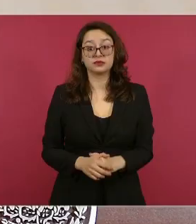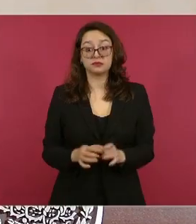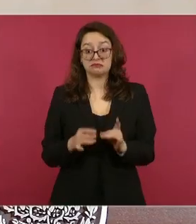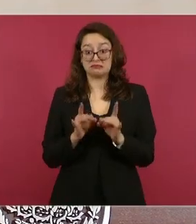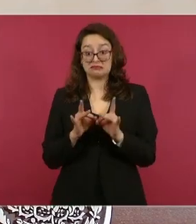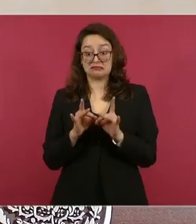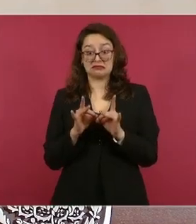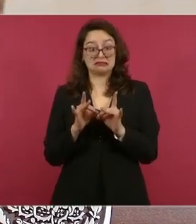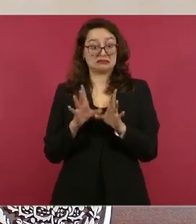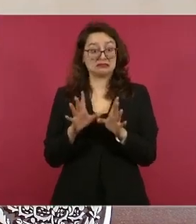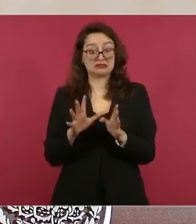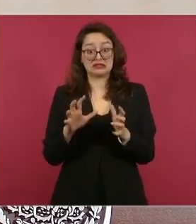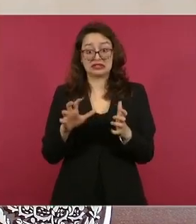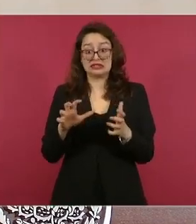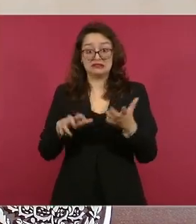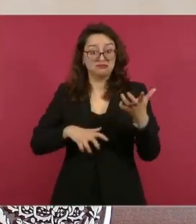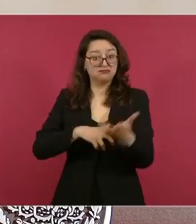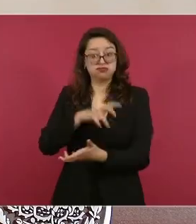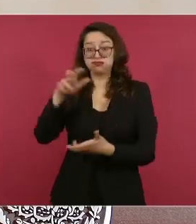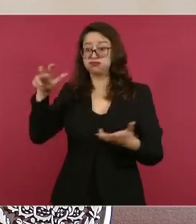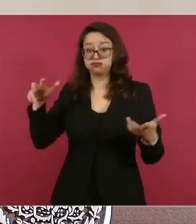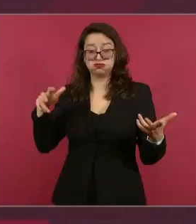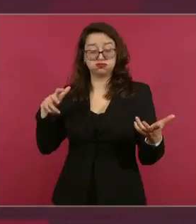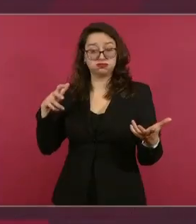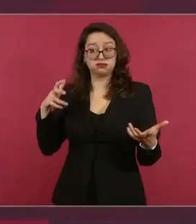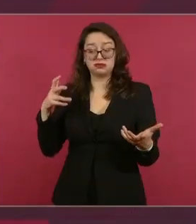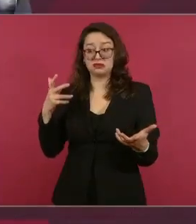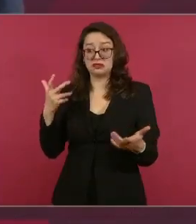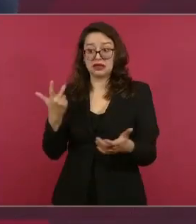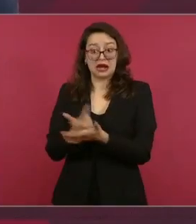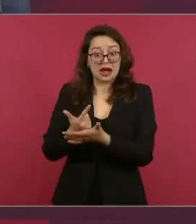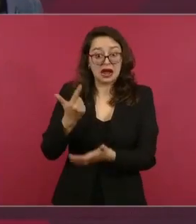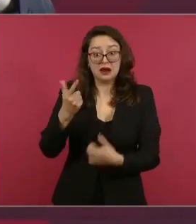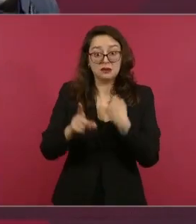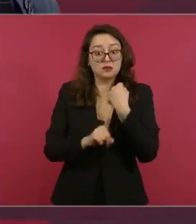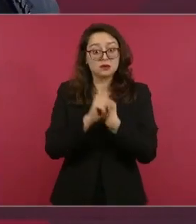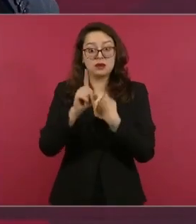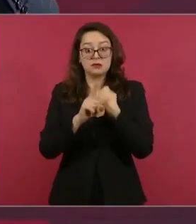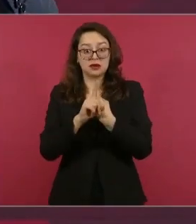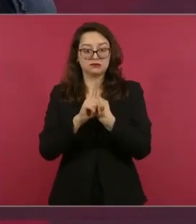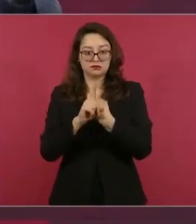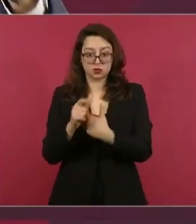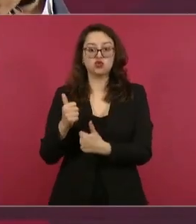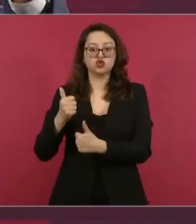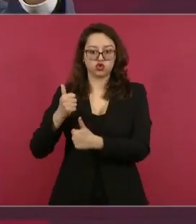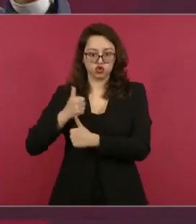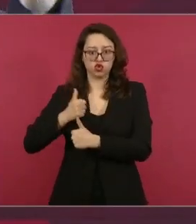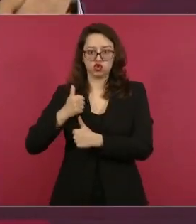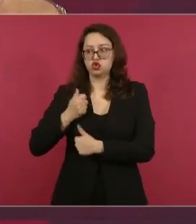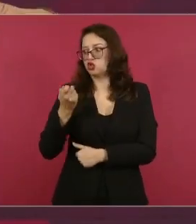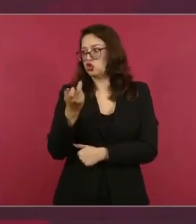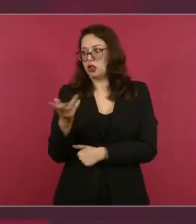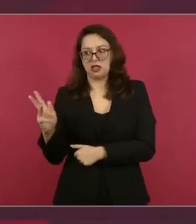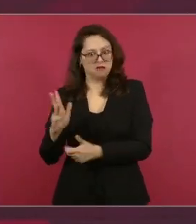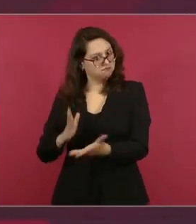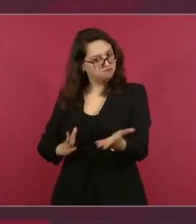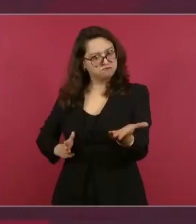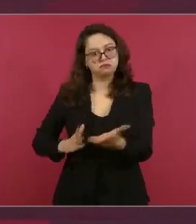emergencias, son Fuerzas Armadas y para el restablecimiento del